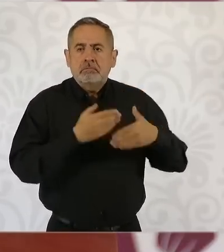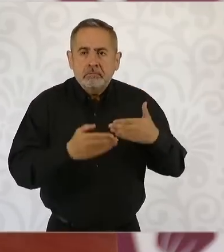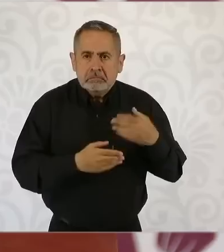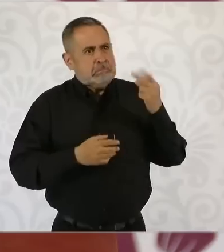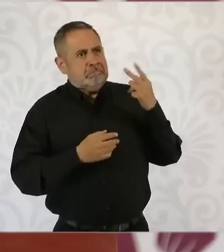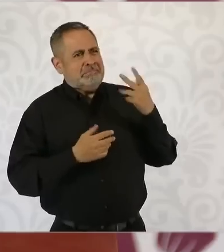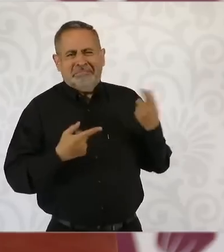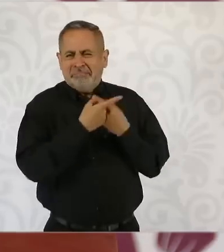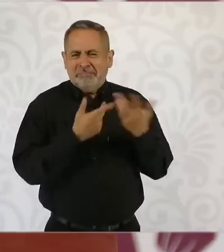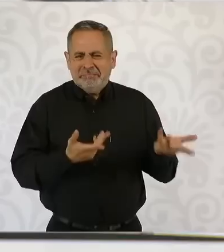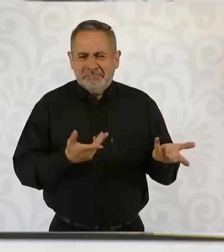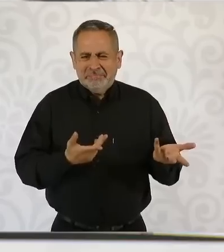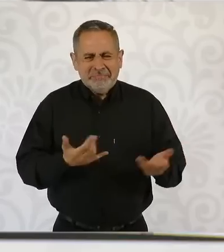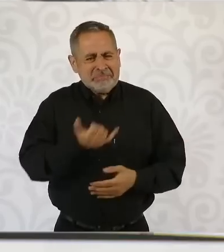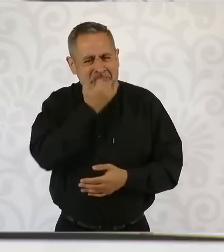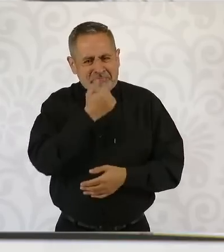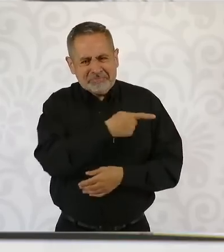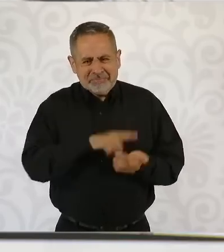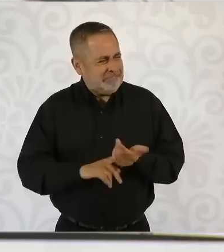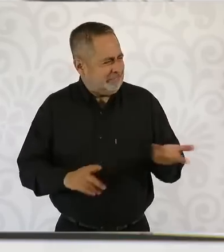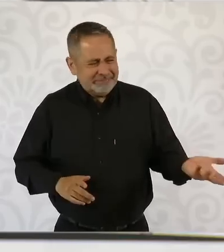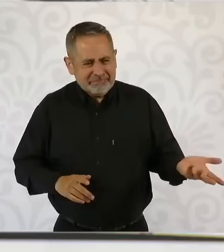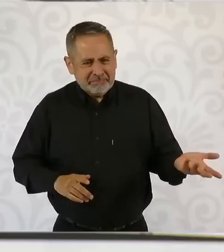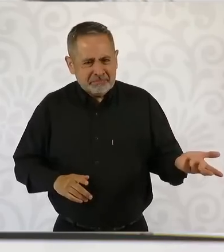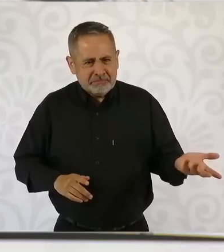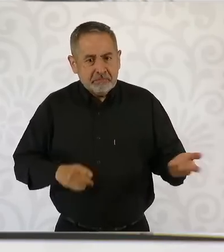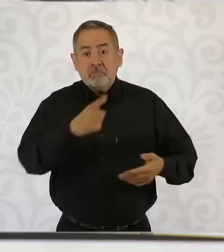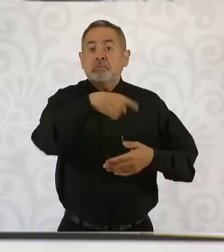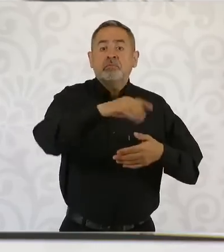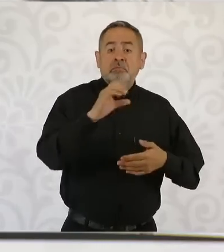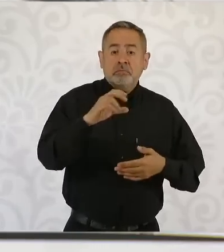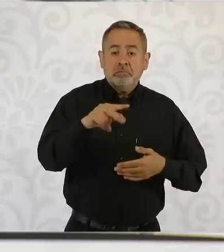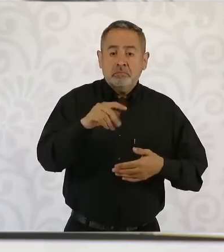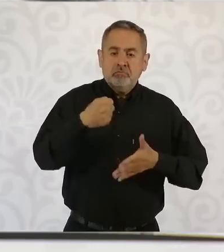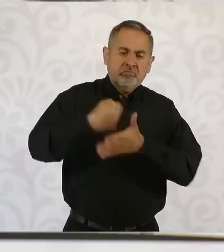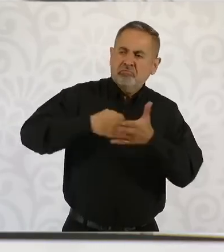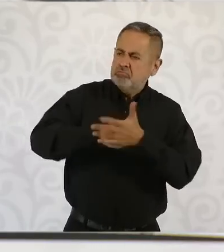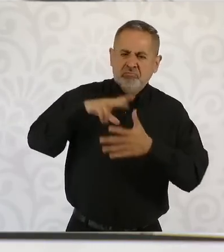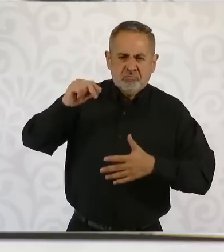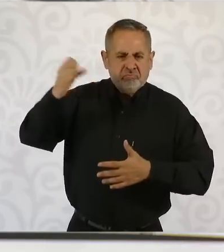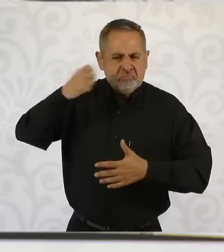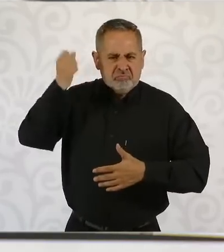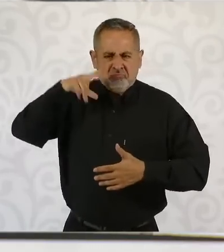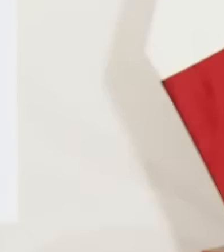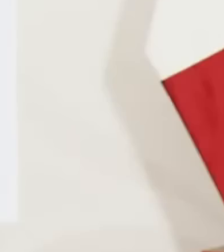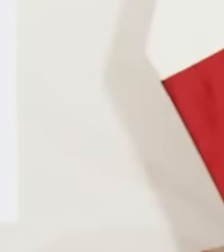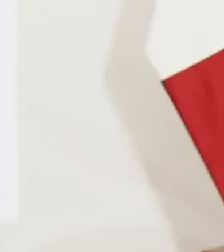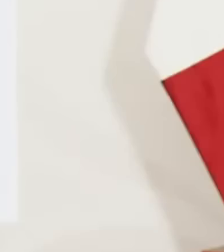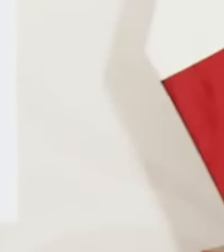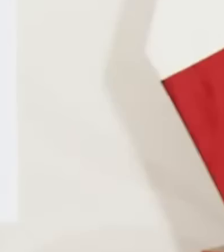Y supuestamente desde este movimiento social, pues que no querían que hubiera mañanera.